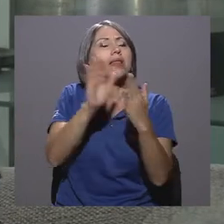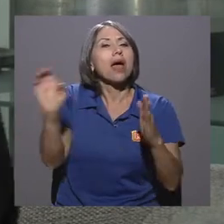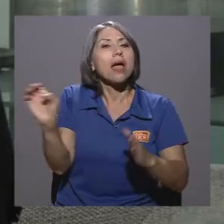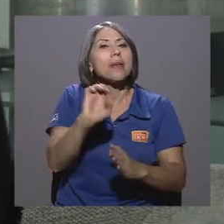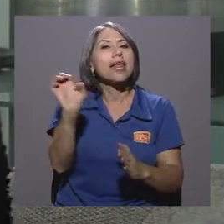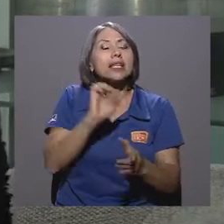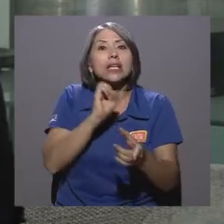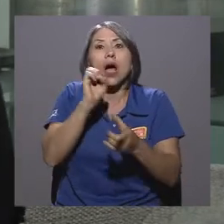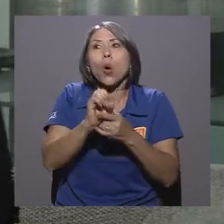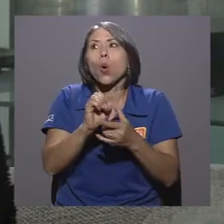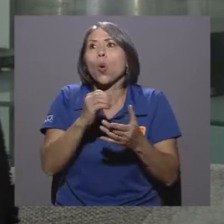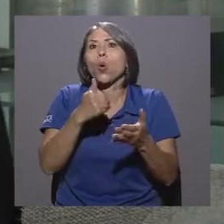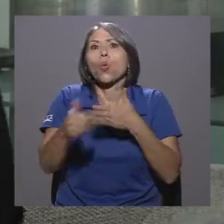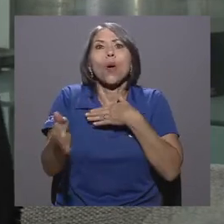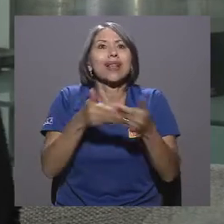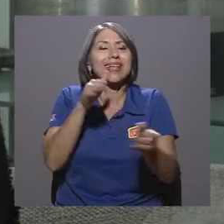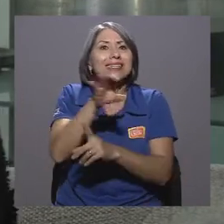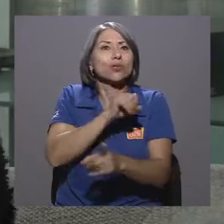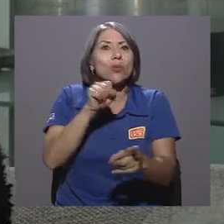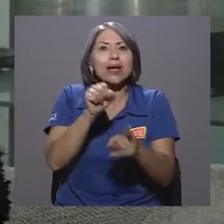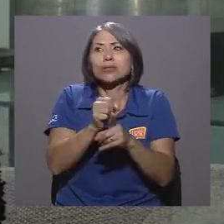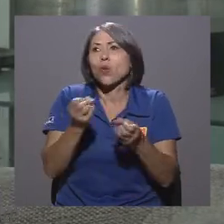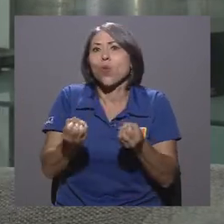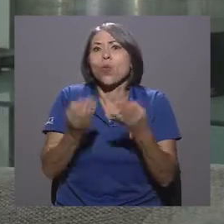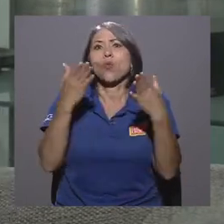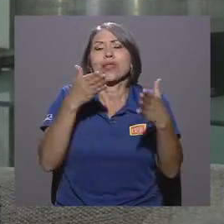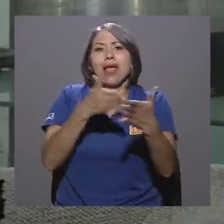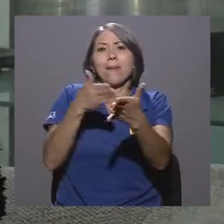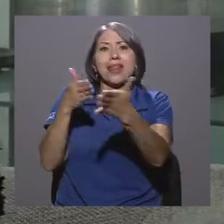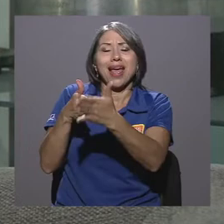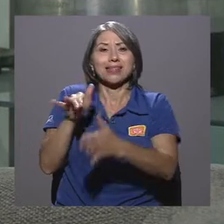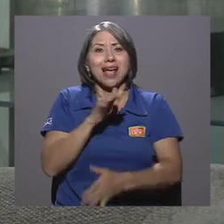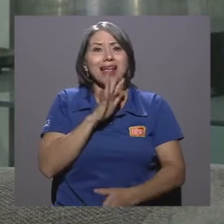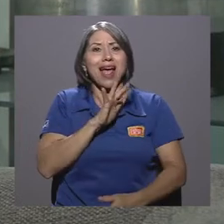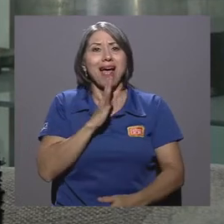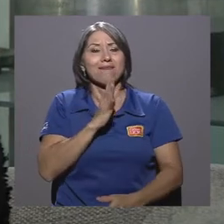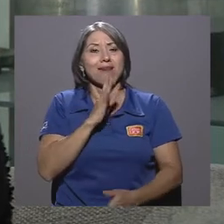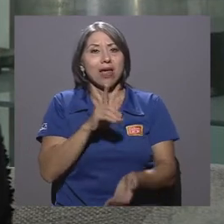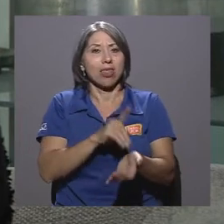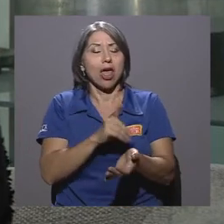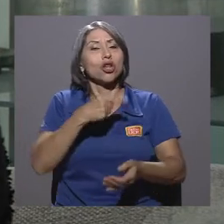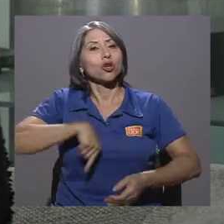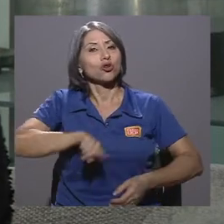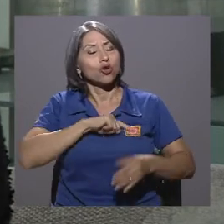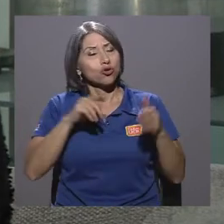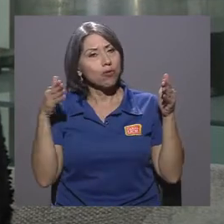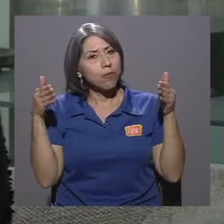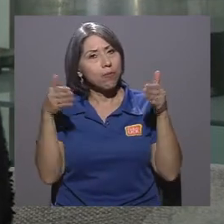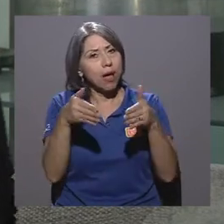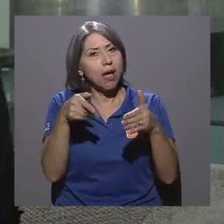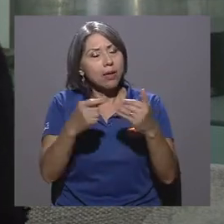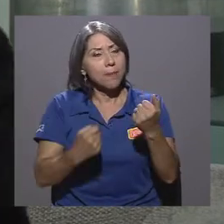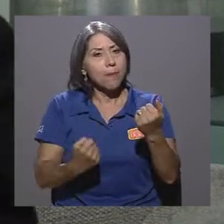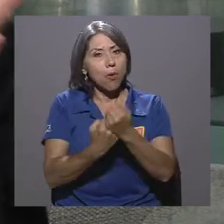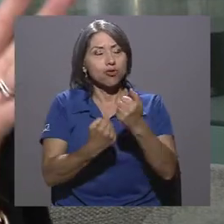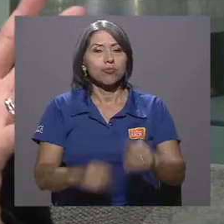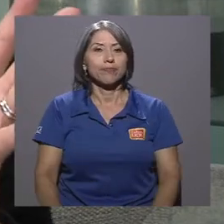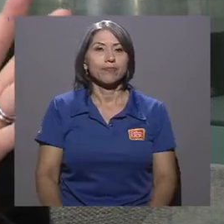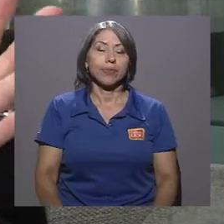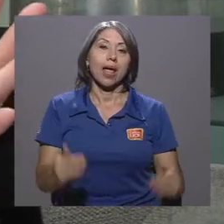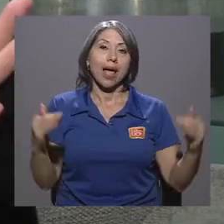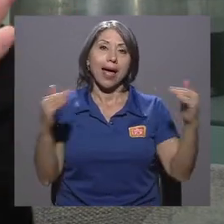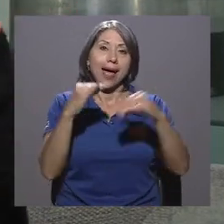plan multiamenaza que ella hablaba. Entonces nos hemos enfocado fundamentalmente en este apoyo. A